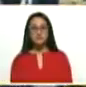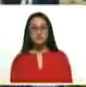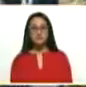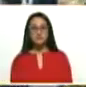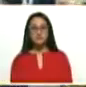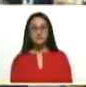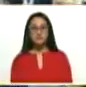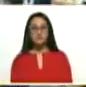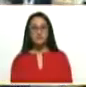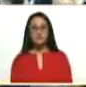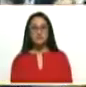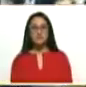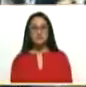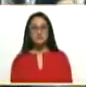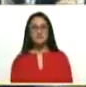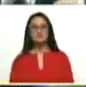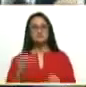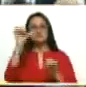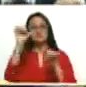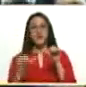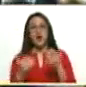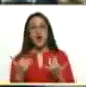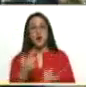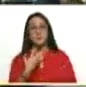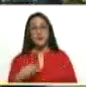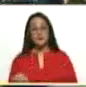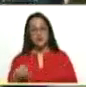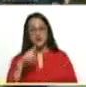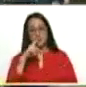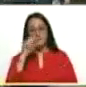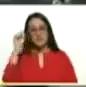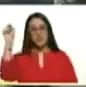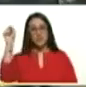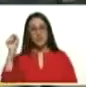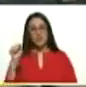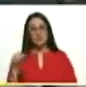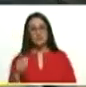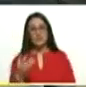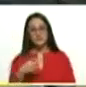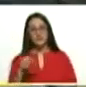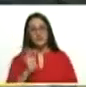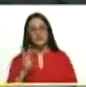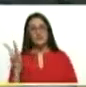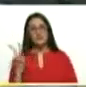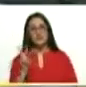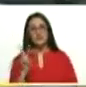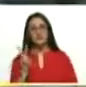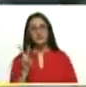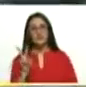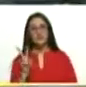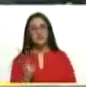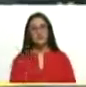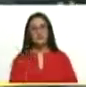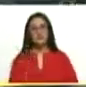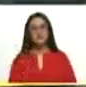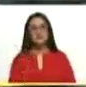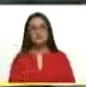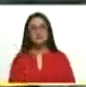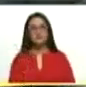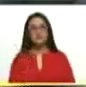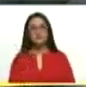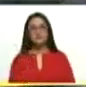Palabras del ciudadano Nicolás Maduro Moros, presidente constitucional de la República Bolivariana de